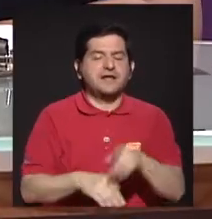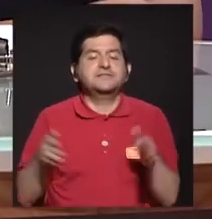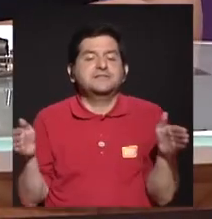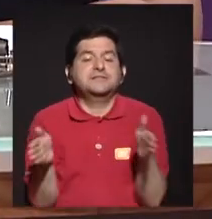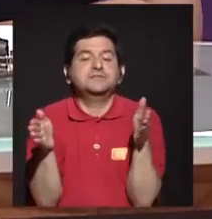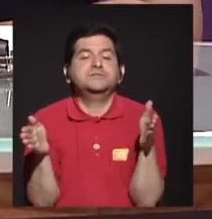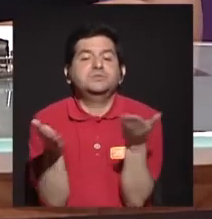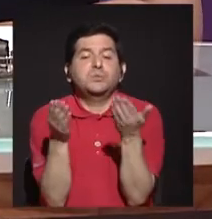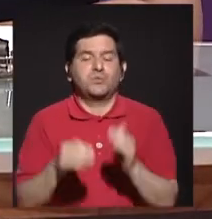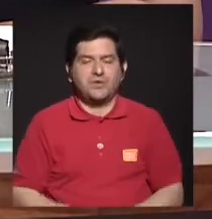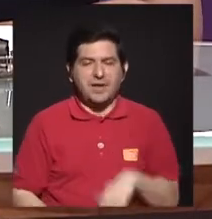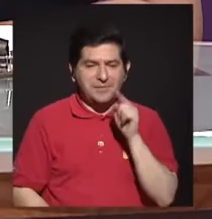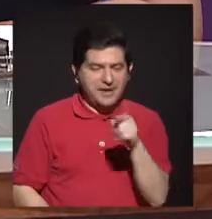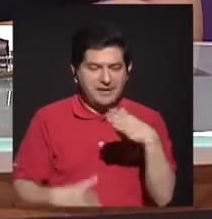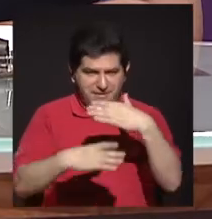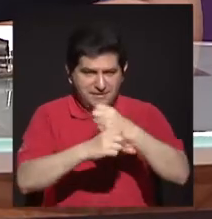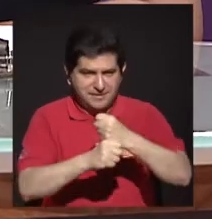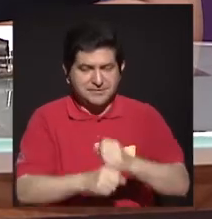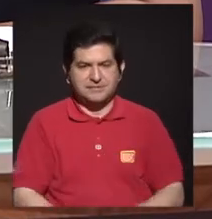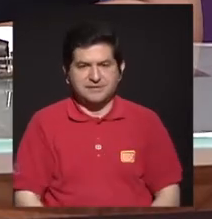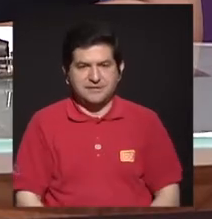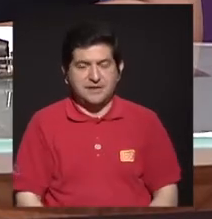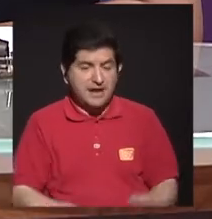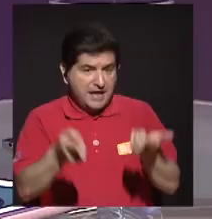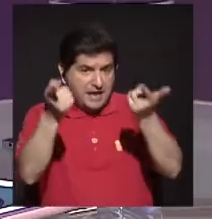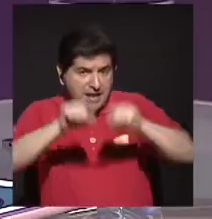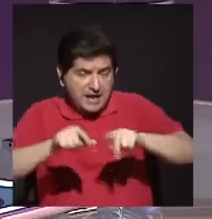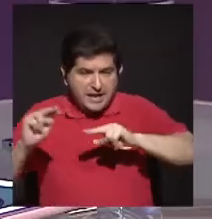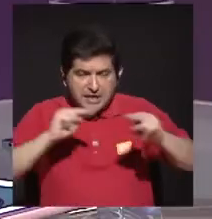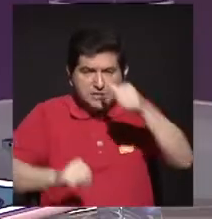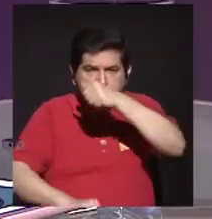estimula para hacer un delito. Claro. En el caso